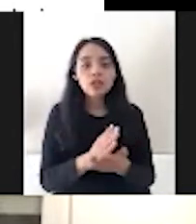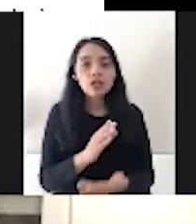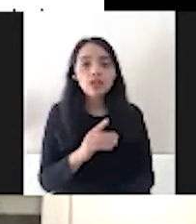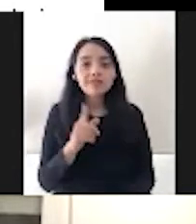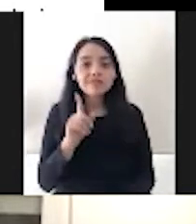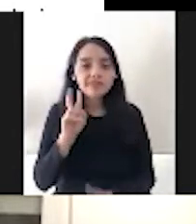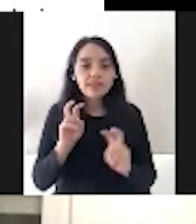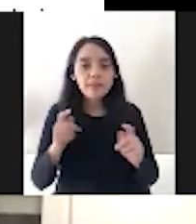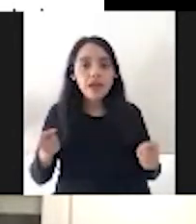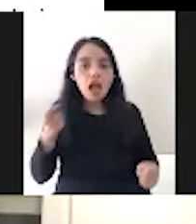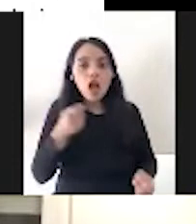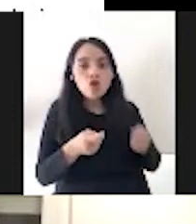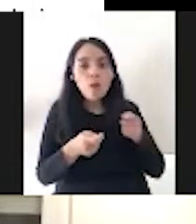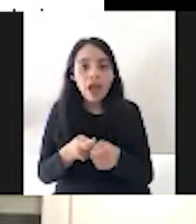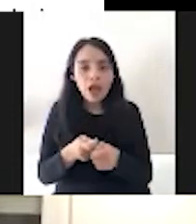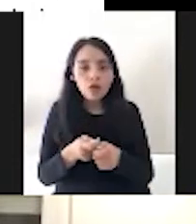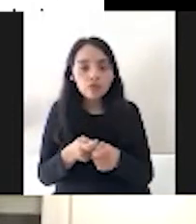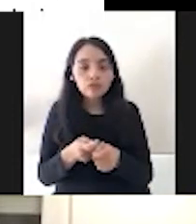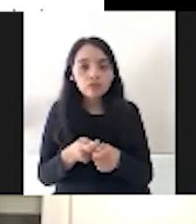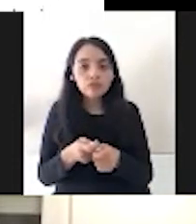y la no selección de los estudiantes.